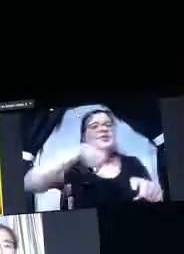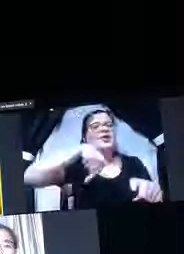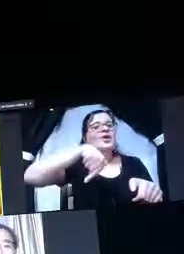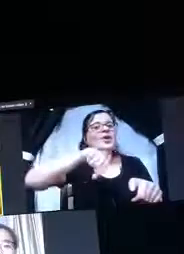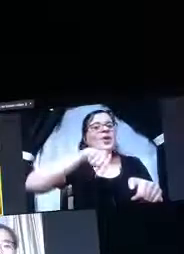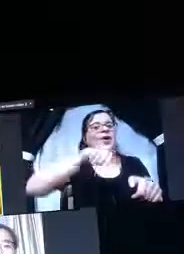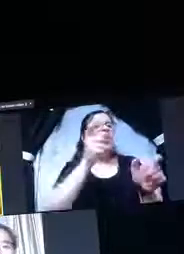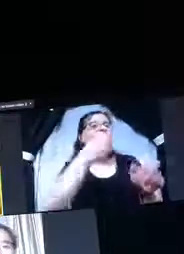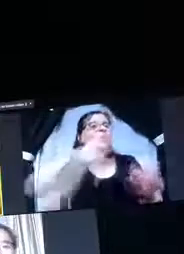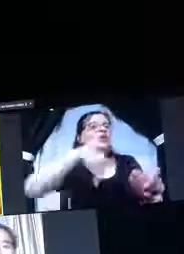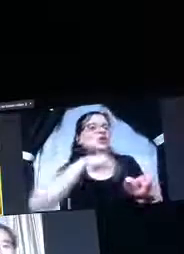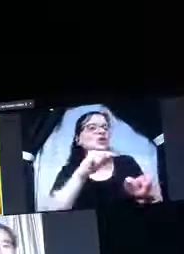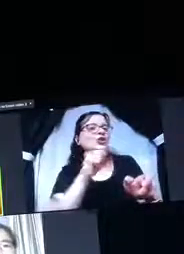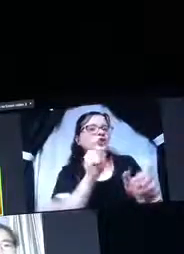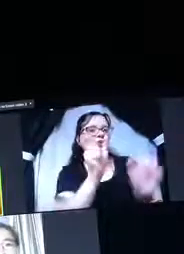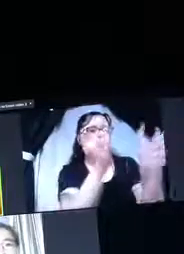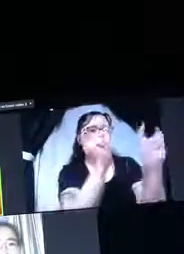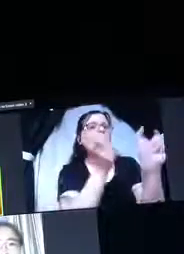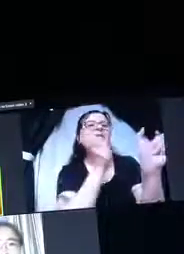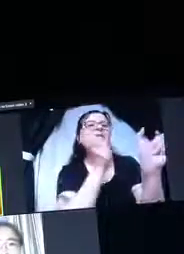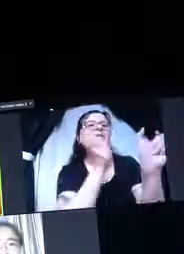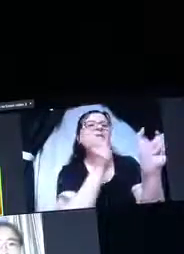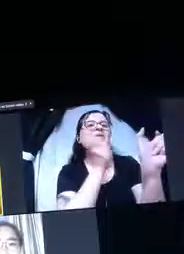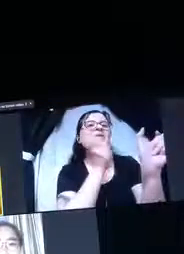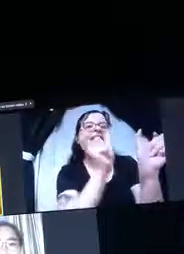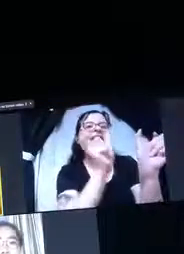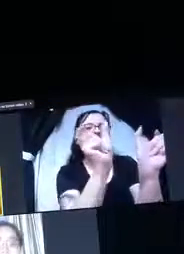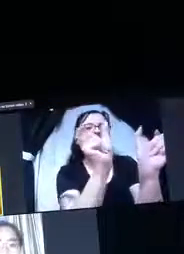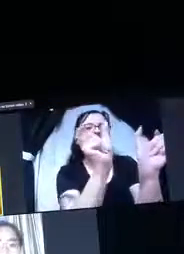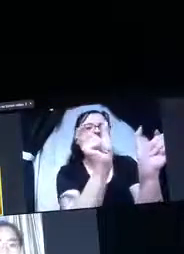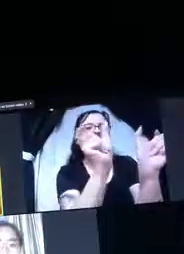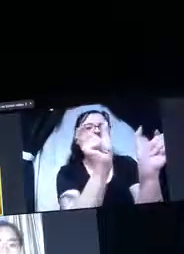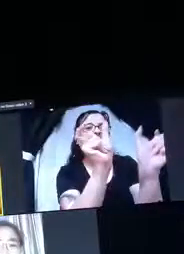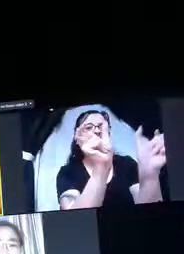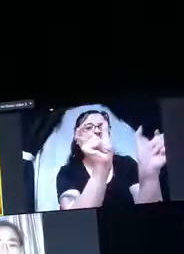o la cambiamos de posición y eso es cosa.